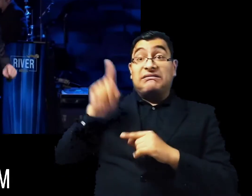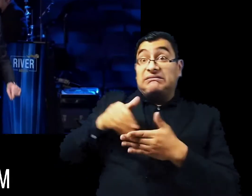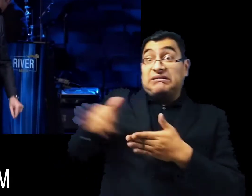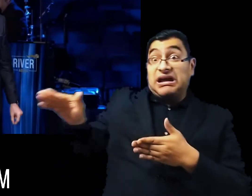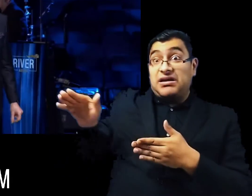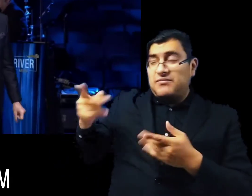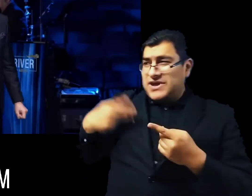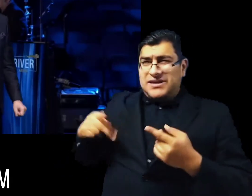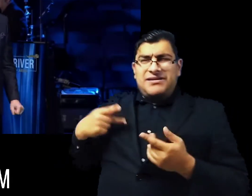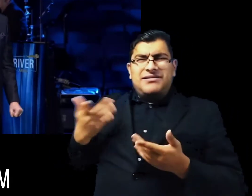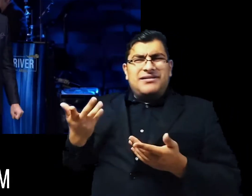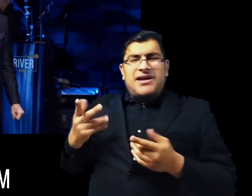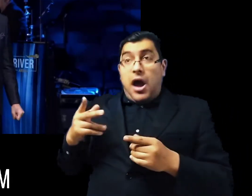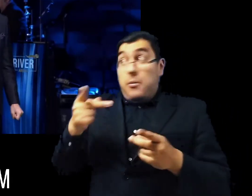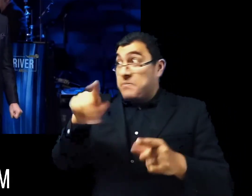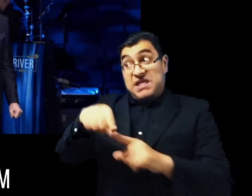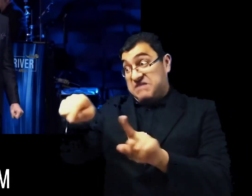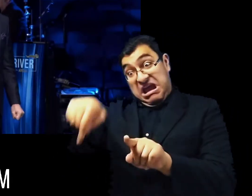afuera.